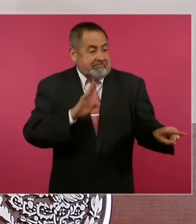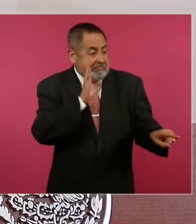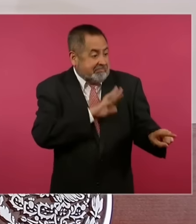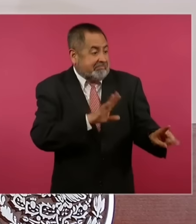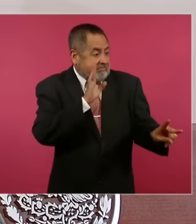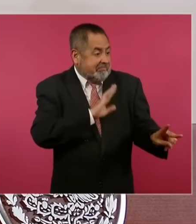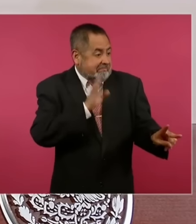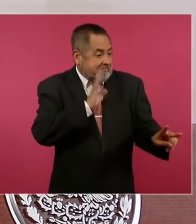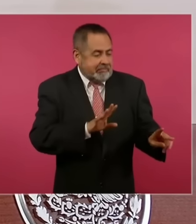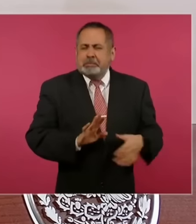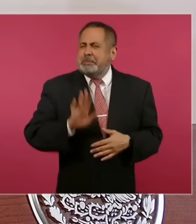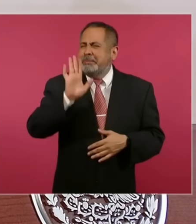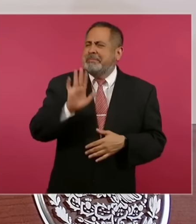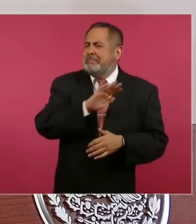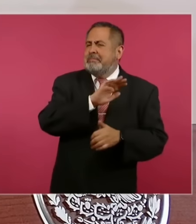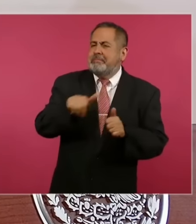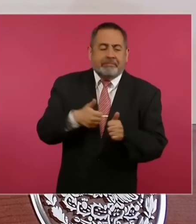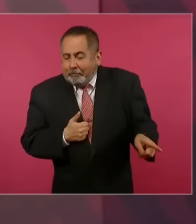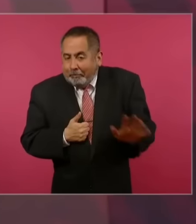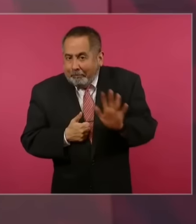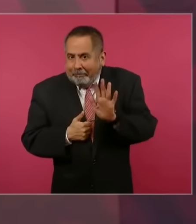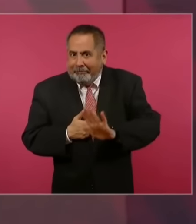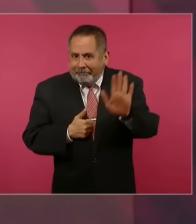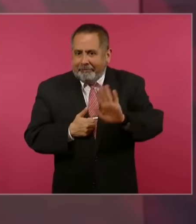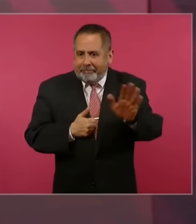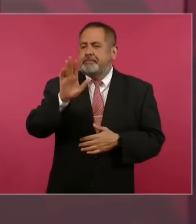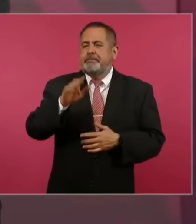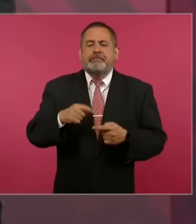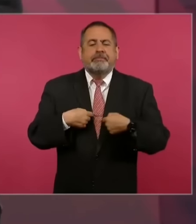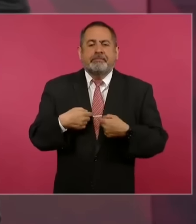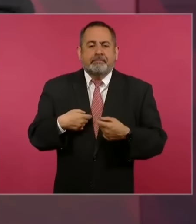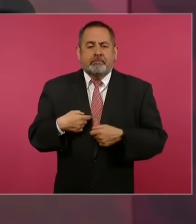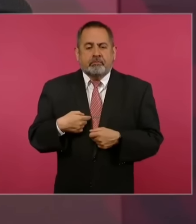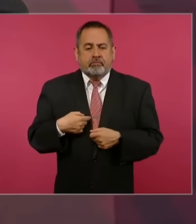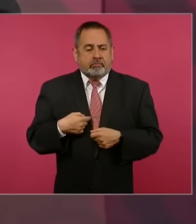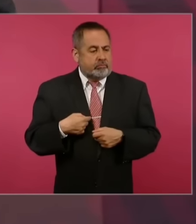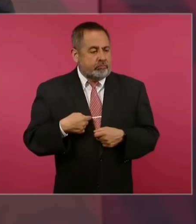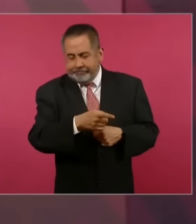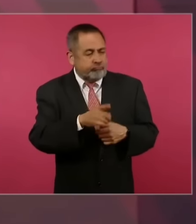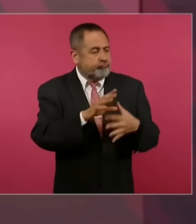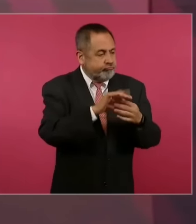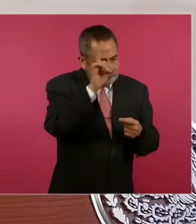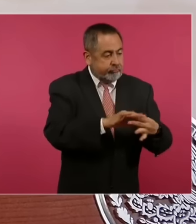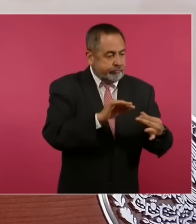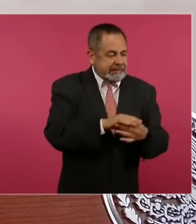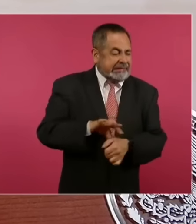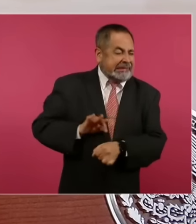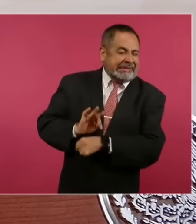movimiento. Parece como si nosotros les hubiésemos mandado a los asesores.